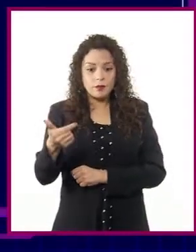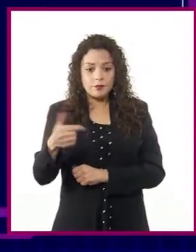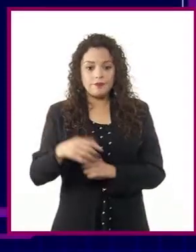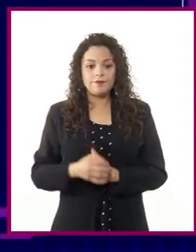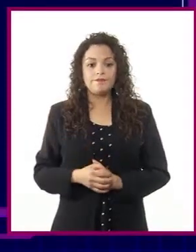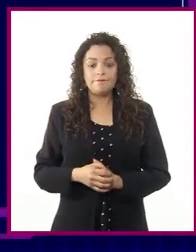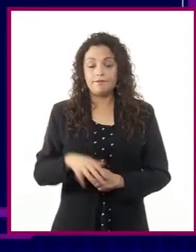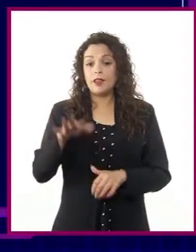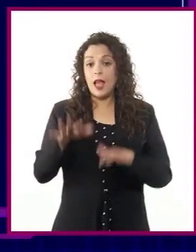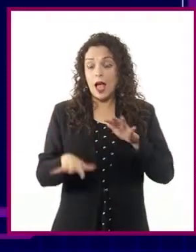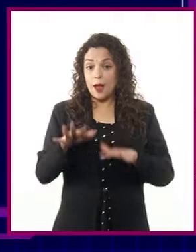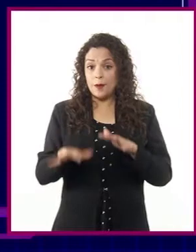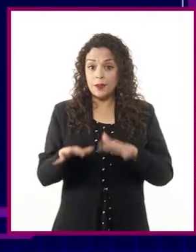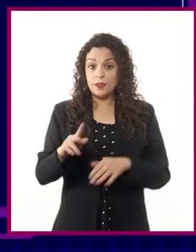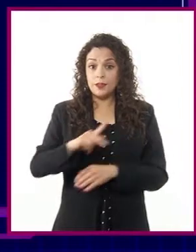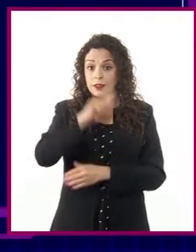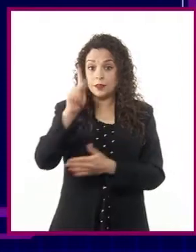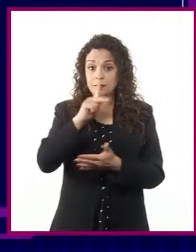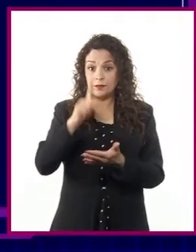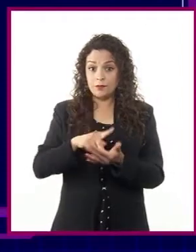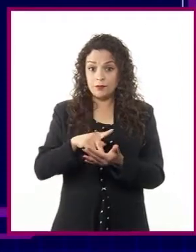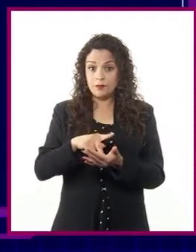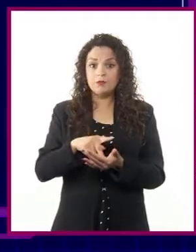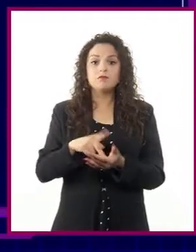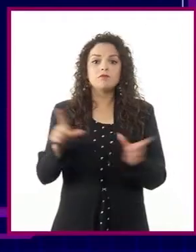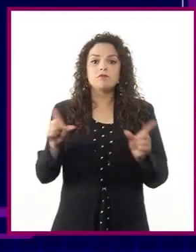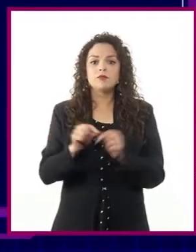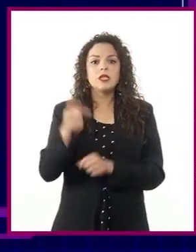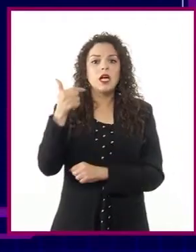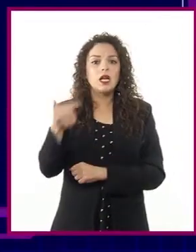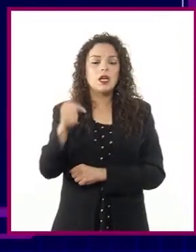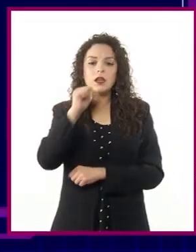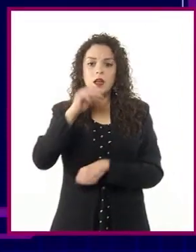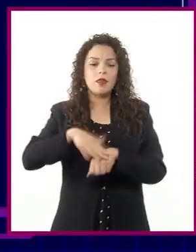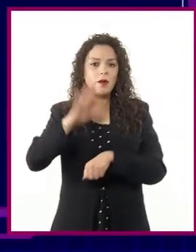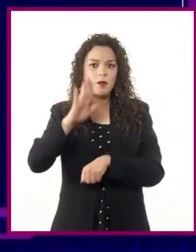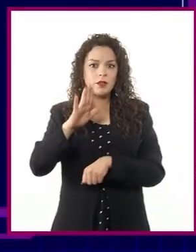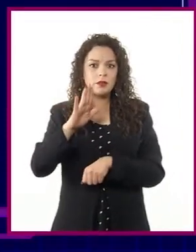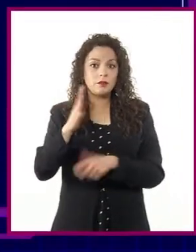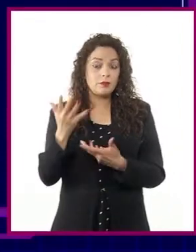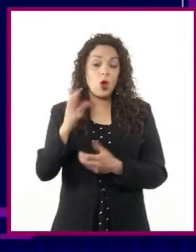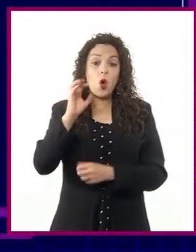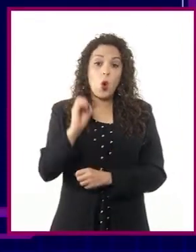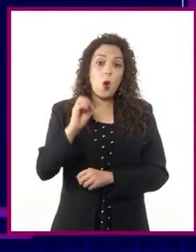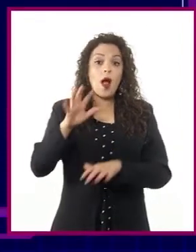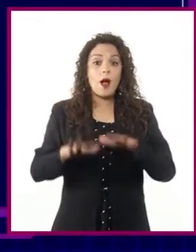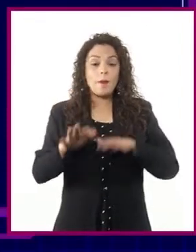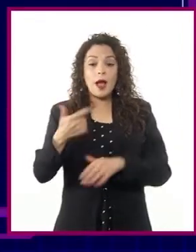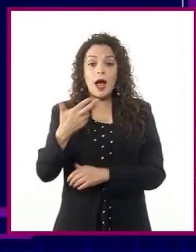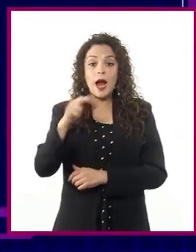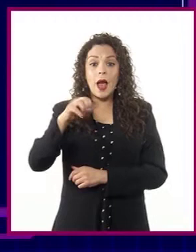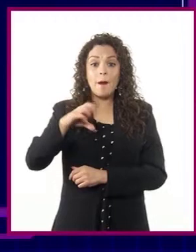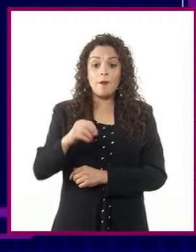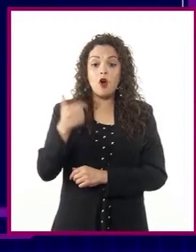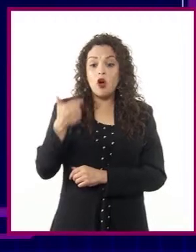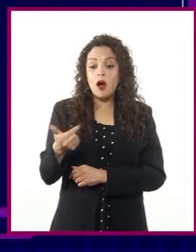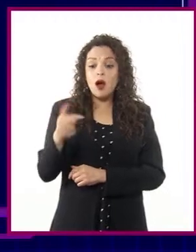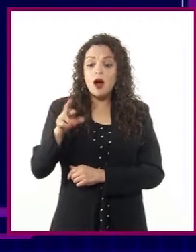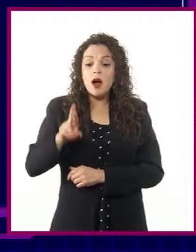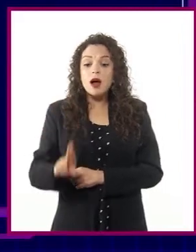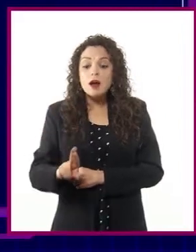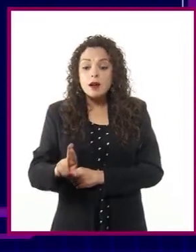ocasiones se abrevia kilogramos con la letra G solamente, o bien se escribe gramos como